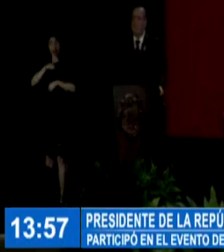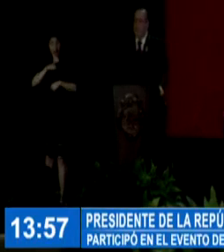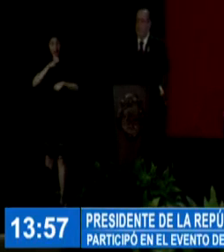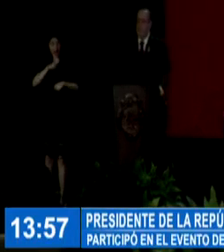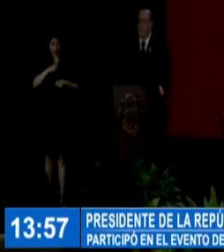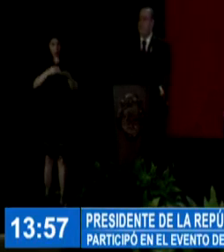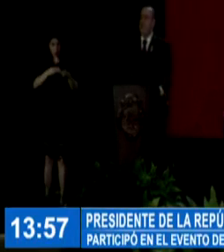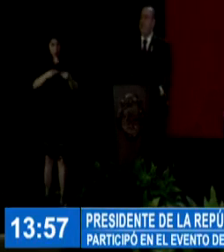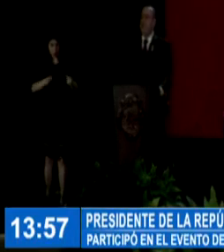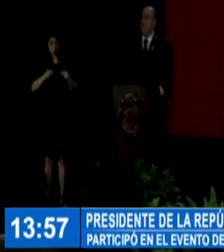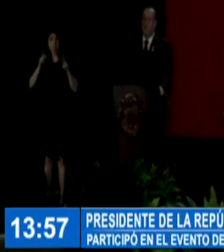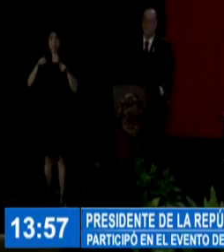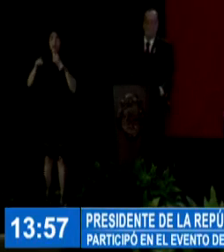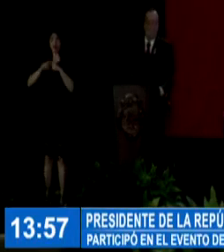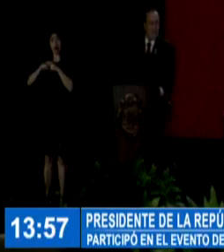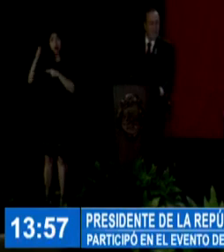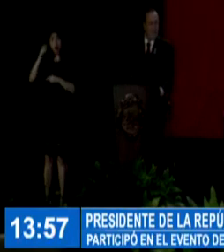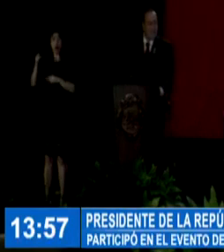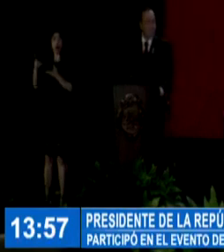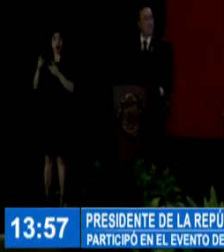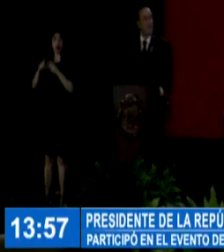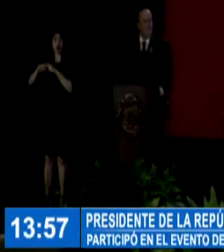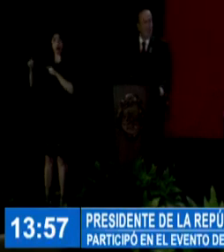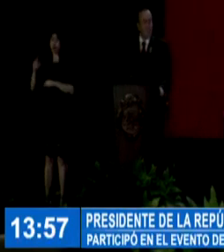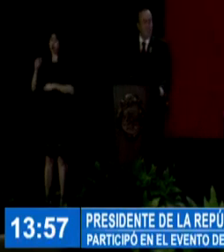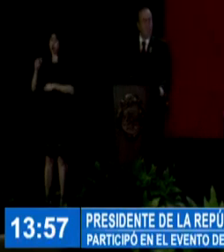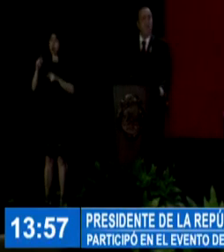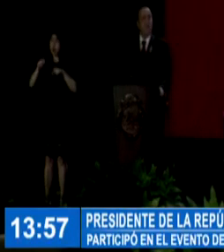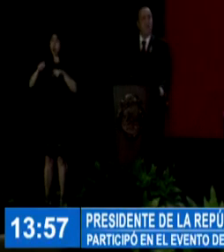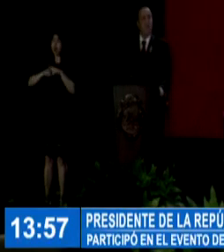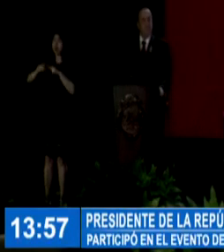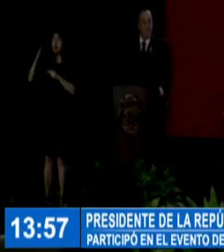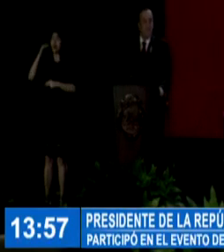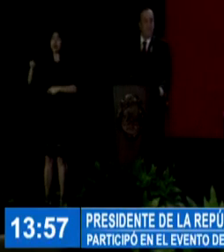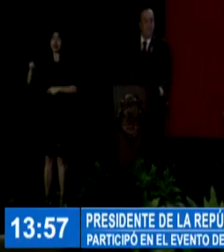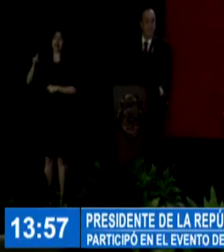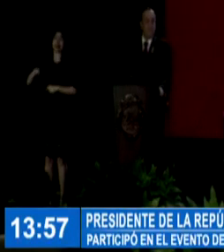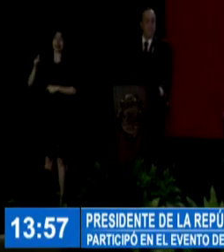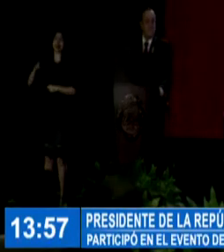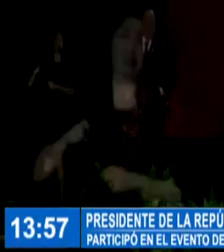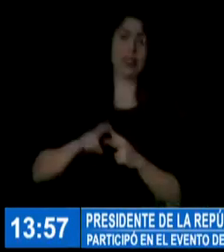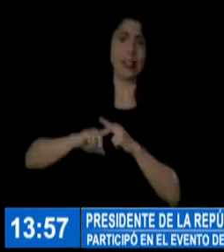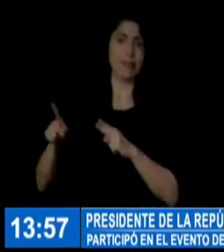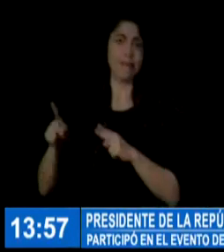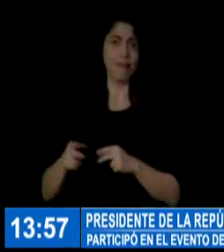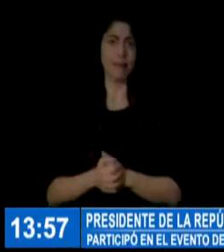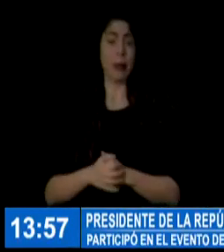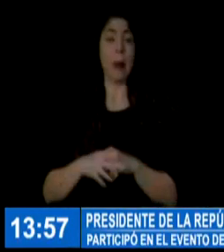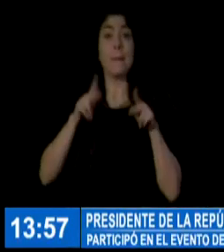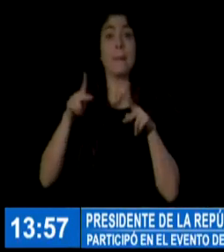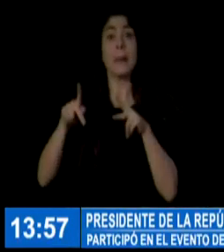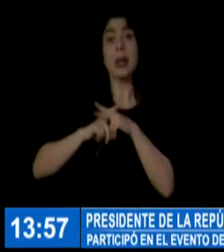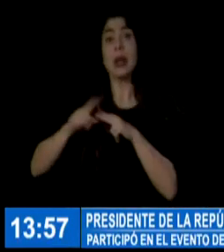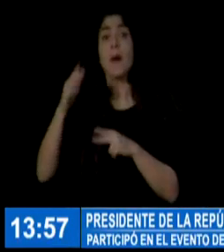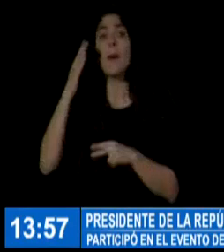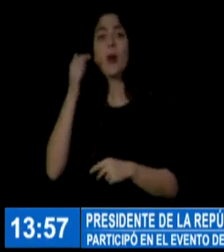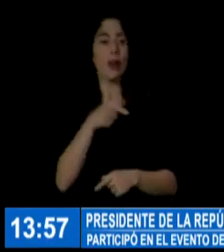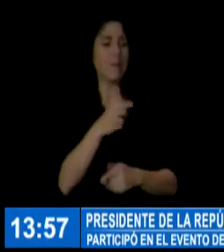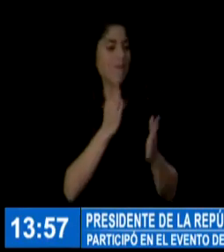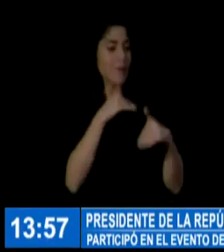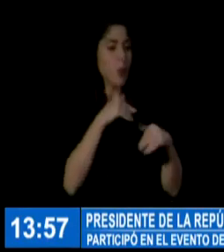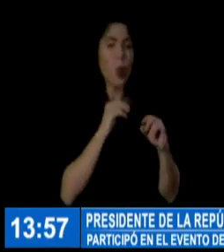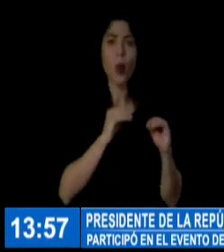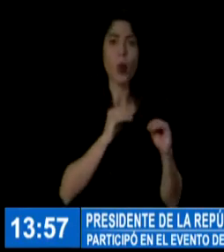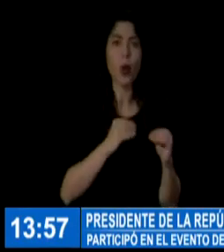no se va porque quiere, la gente se va porque lo necesita. La gente se va por la falta de